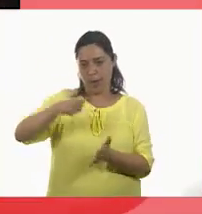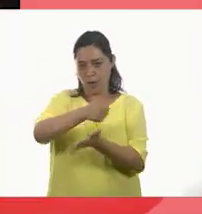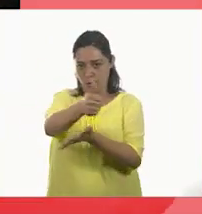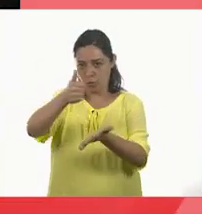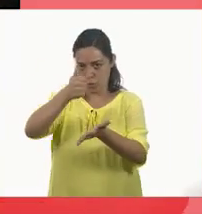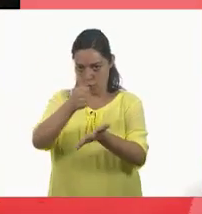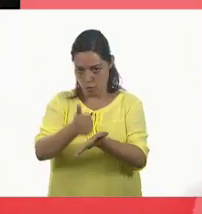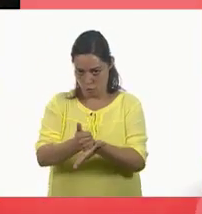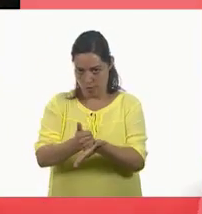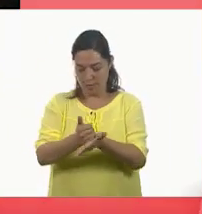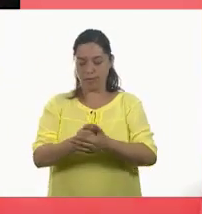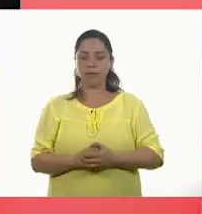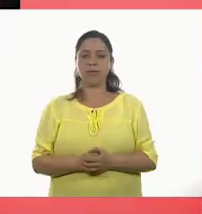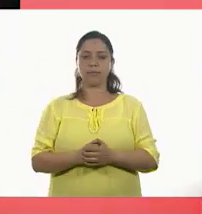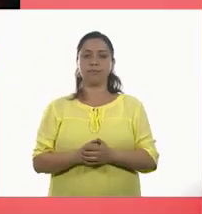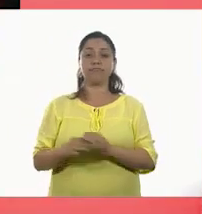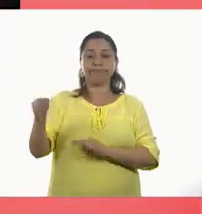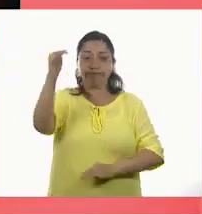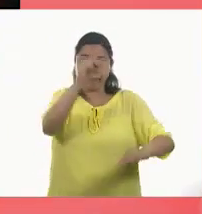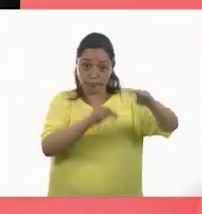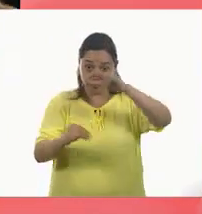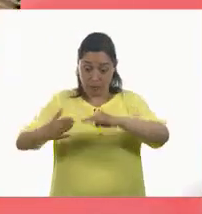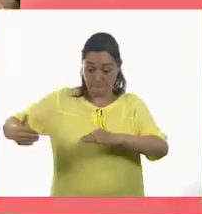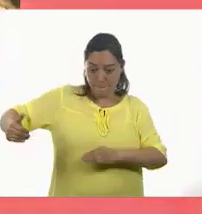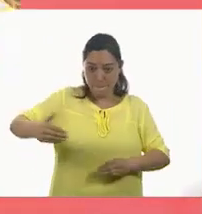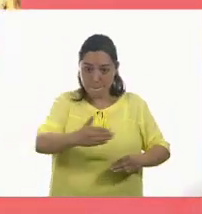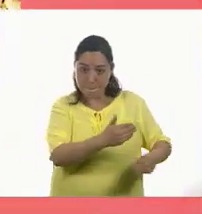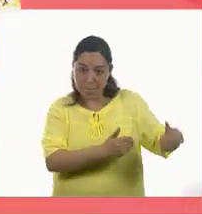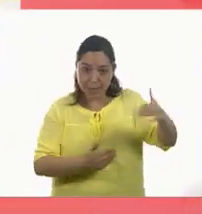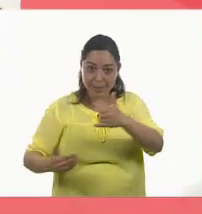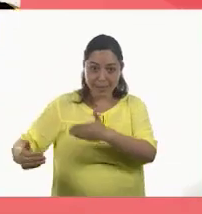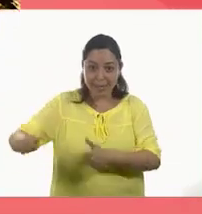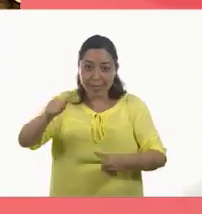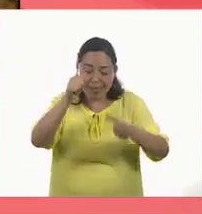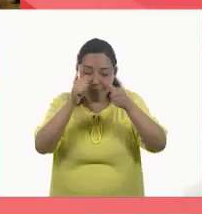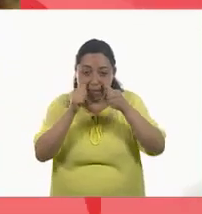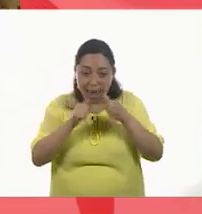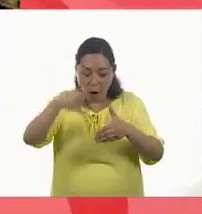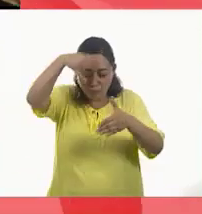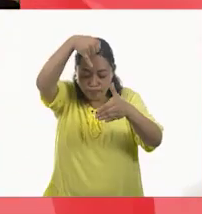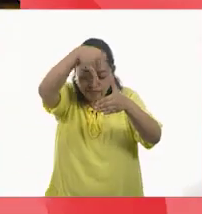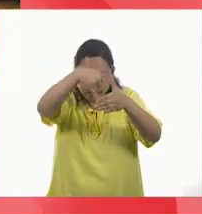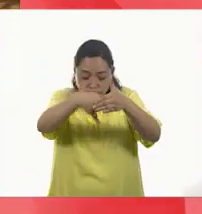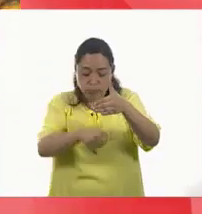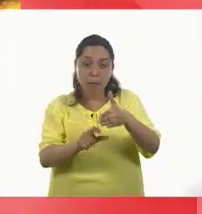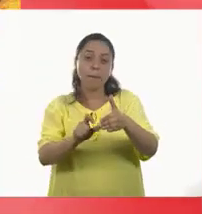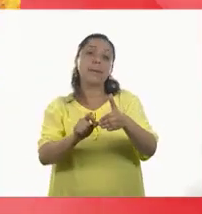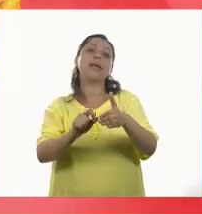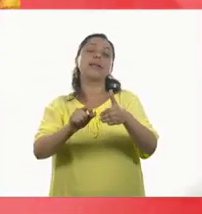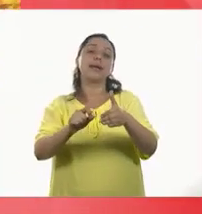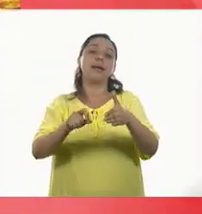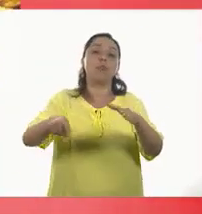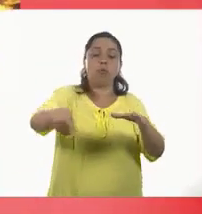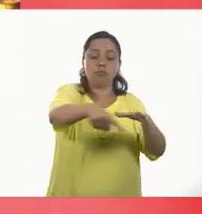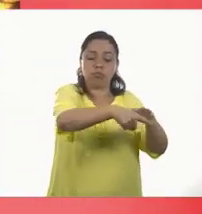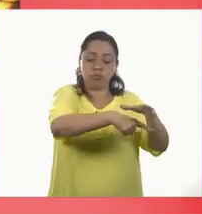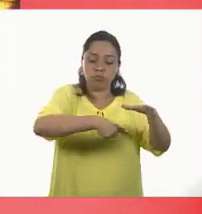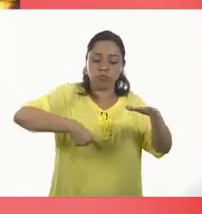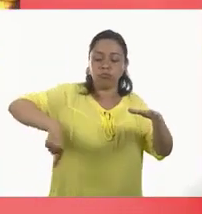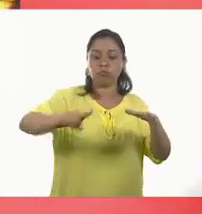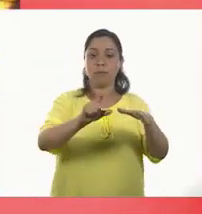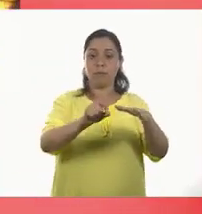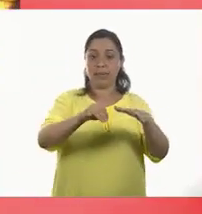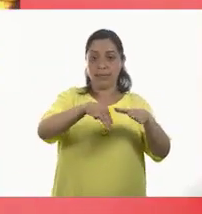México. El cenote de los Peces Ciegos tiene 25 metros de diámetro y una profundidad de 35